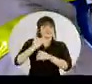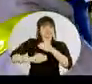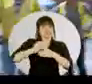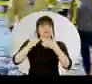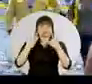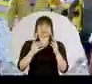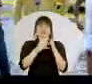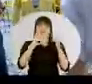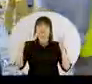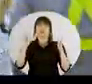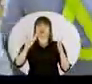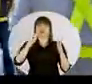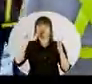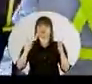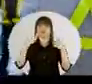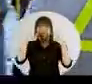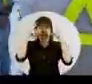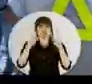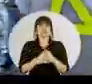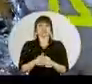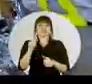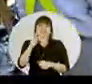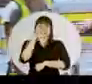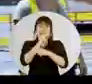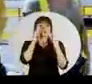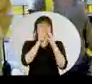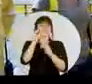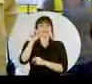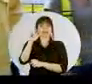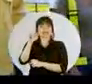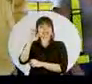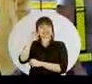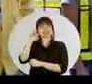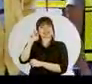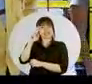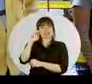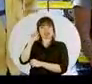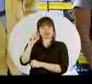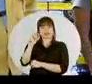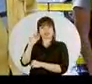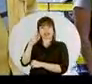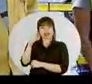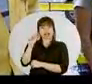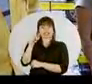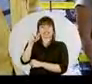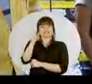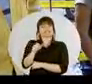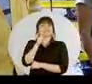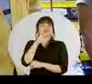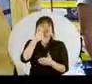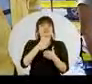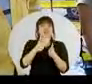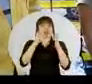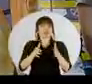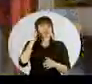cuyo avance ya llega a un 80%. Ese día conocí a María Cisneros Vargas, una soldadora que es ejemplo de